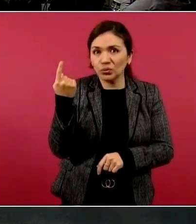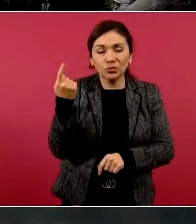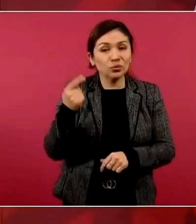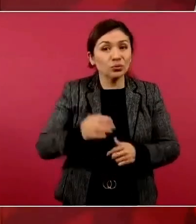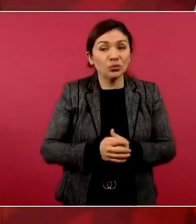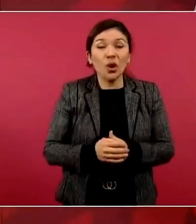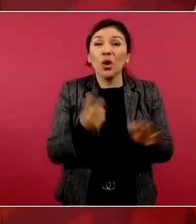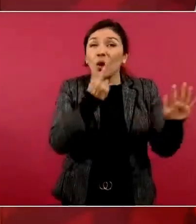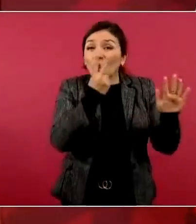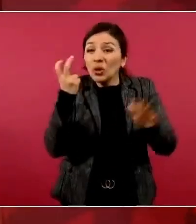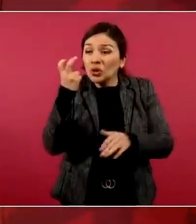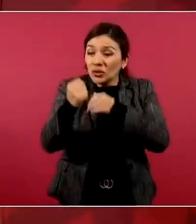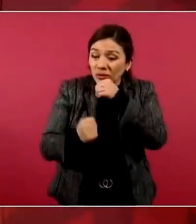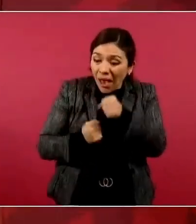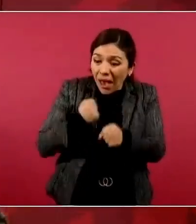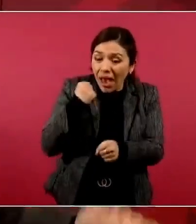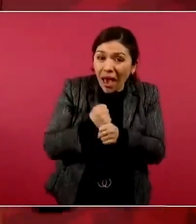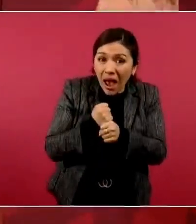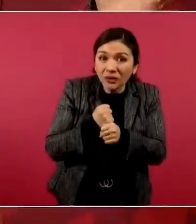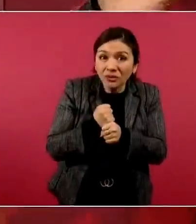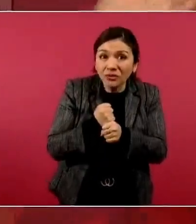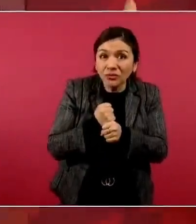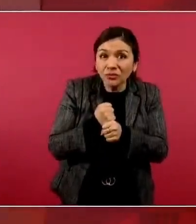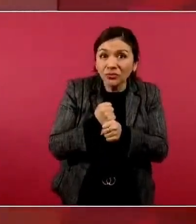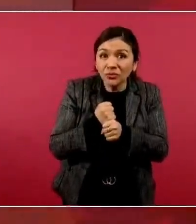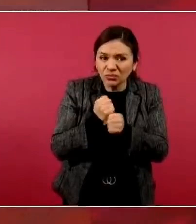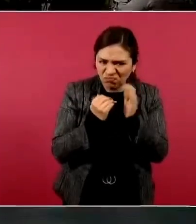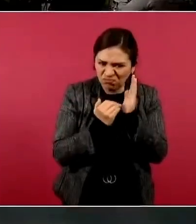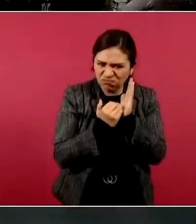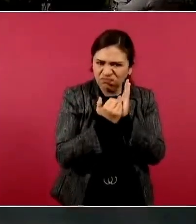en 200 años dominar